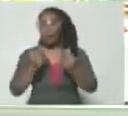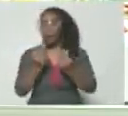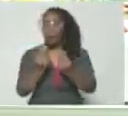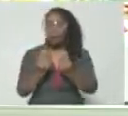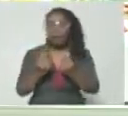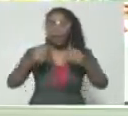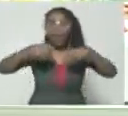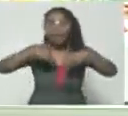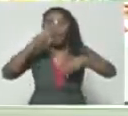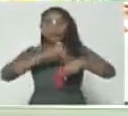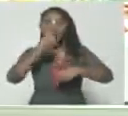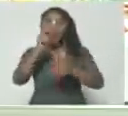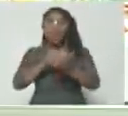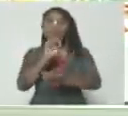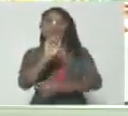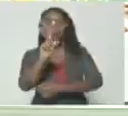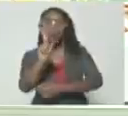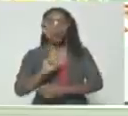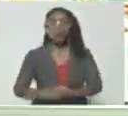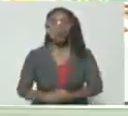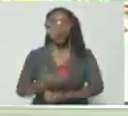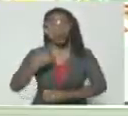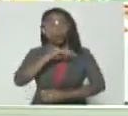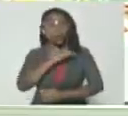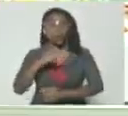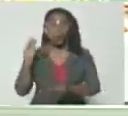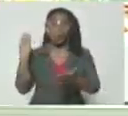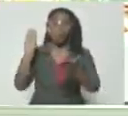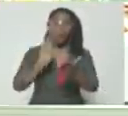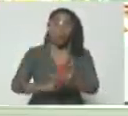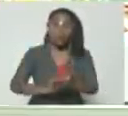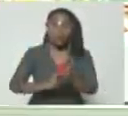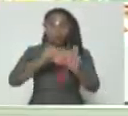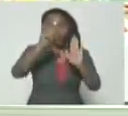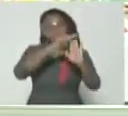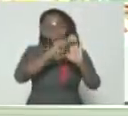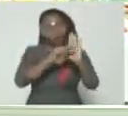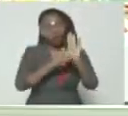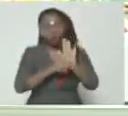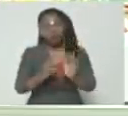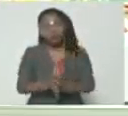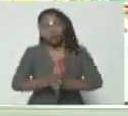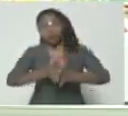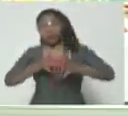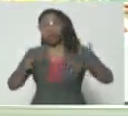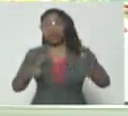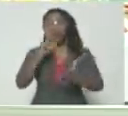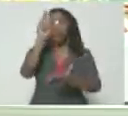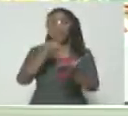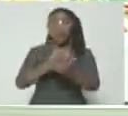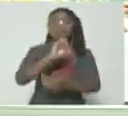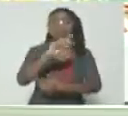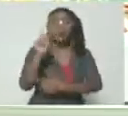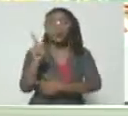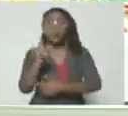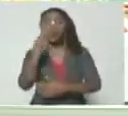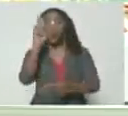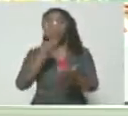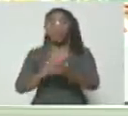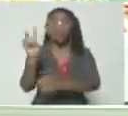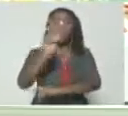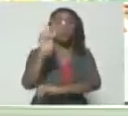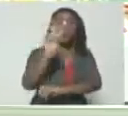desde este año 2021. Nosotros estamos colocando metas grandes, 2021,